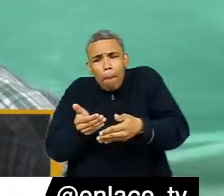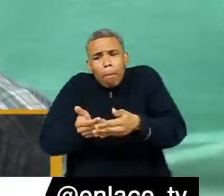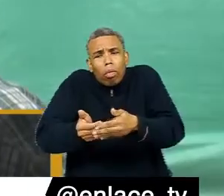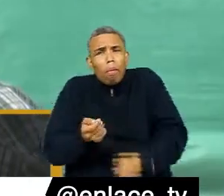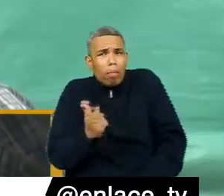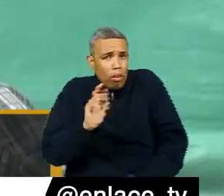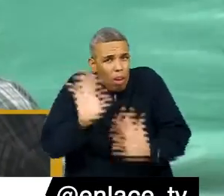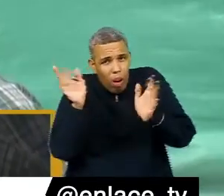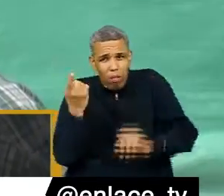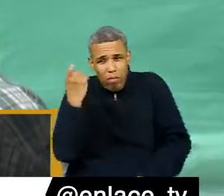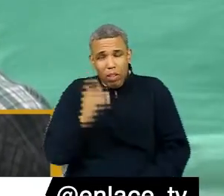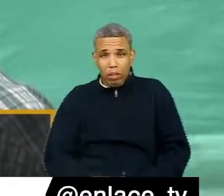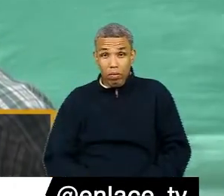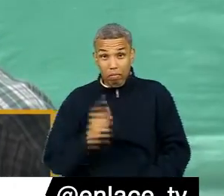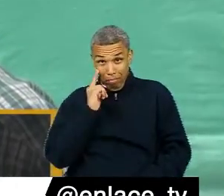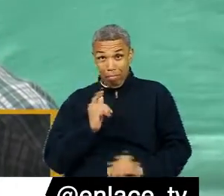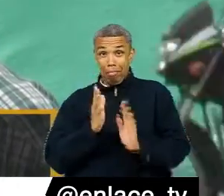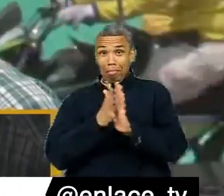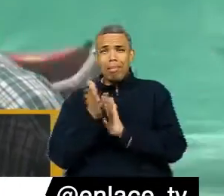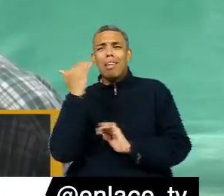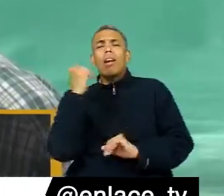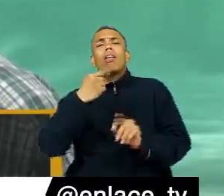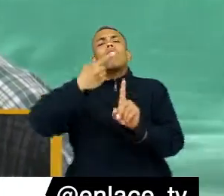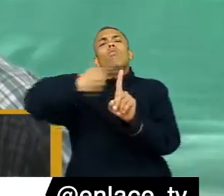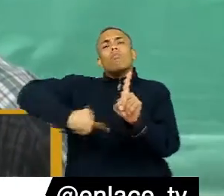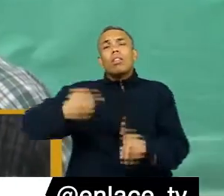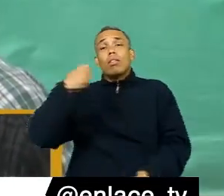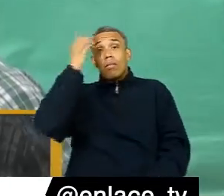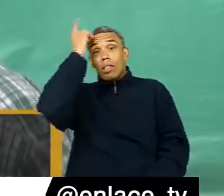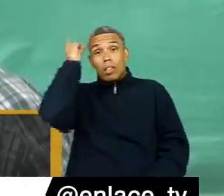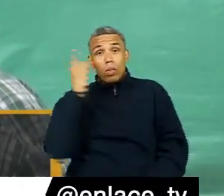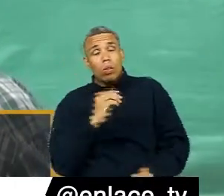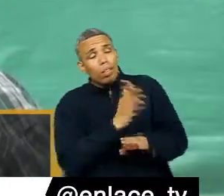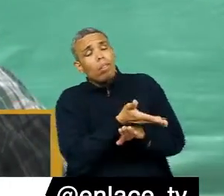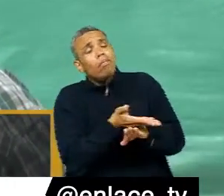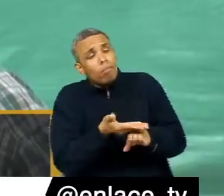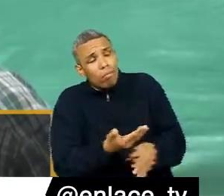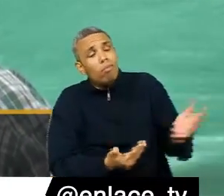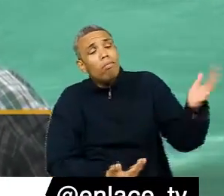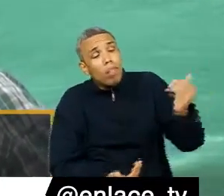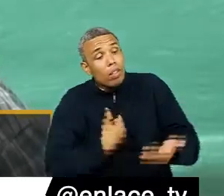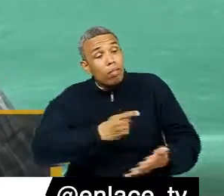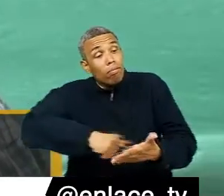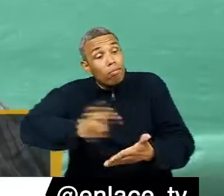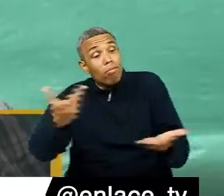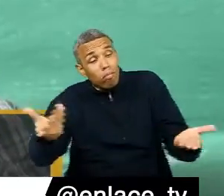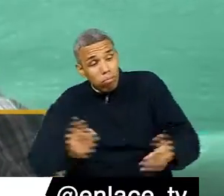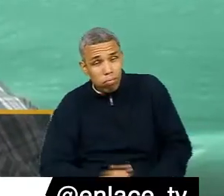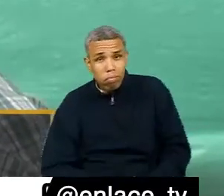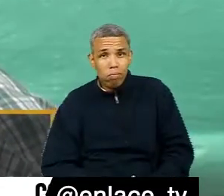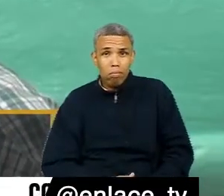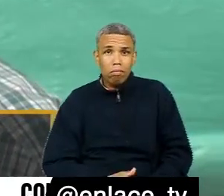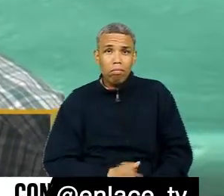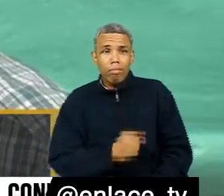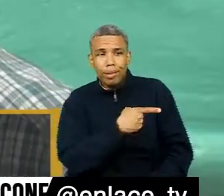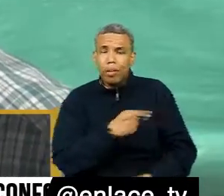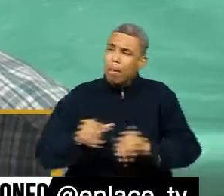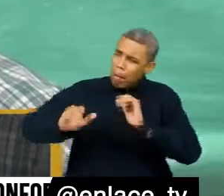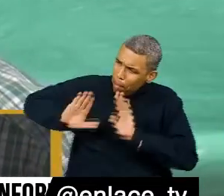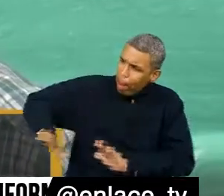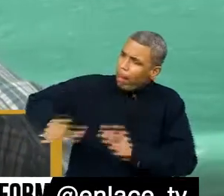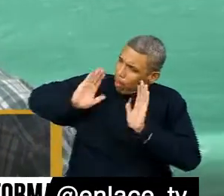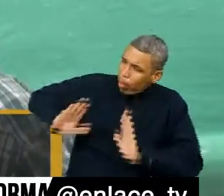adición, ya hace más de un mes que se está pidiendo la adición y realmente no podemos decir cuándo se culmine, sino cuándo es que realmente se entregue